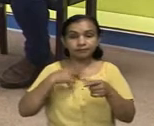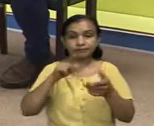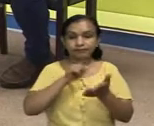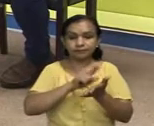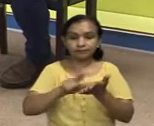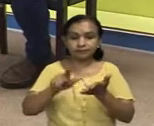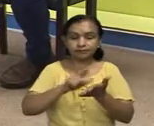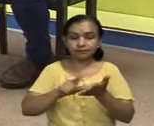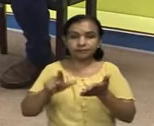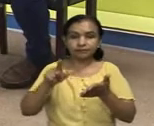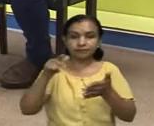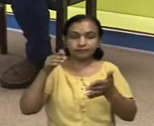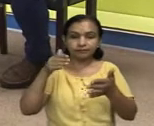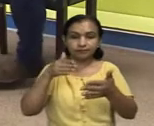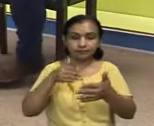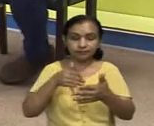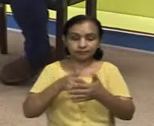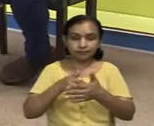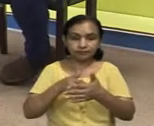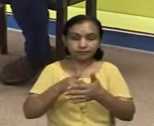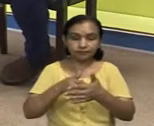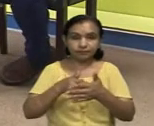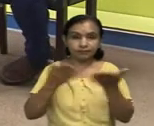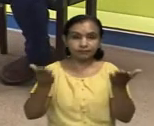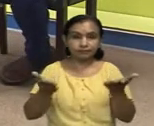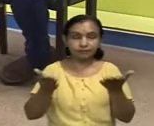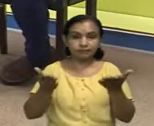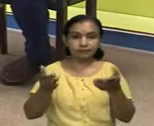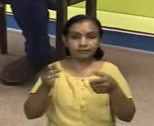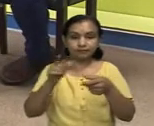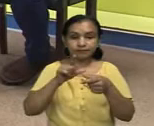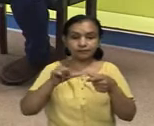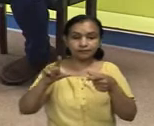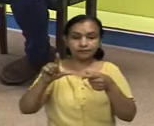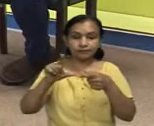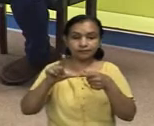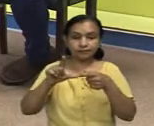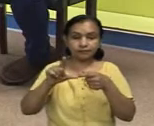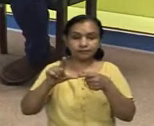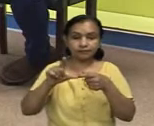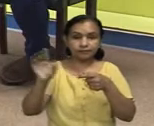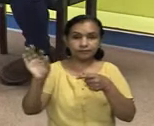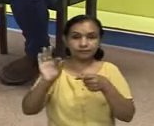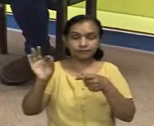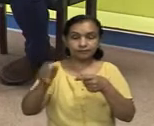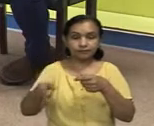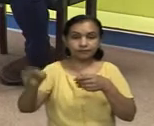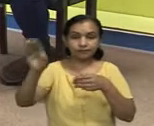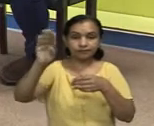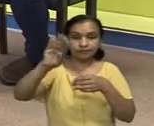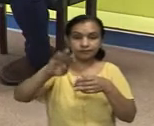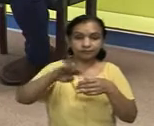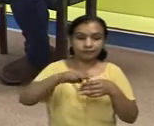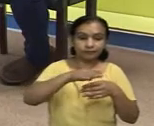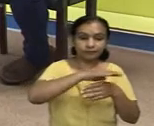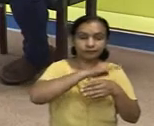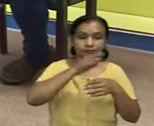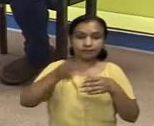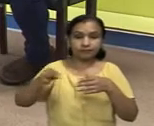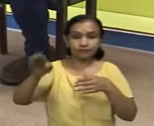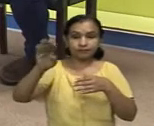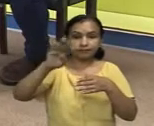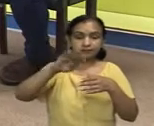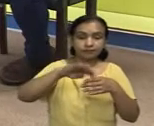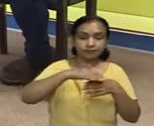pero estancada en un recipiente. Lo que pasa es que en la orilla del lago, por su formación de ola, es que no